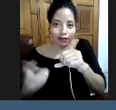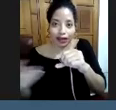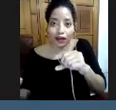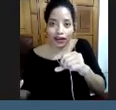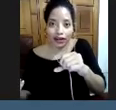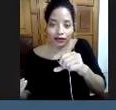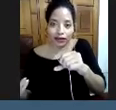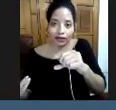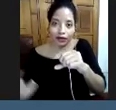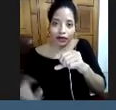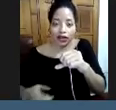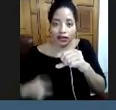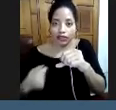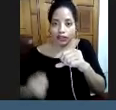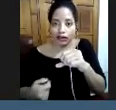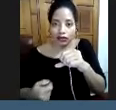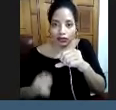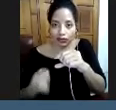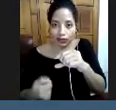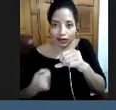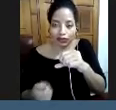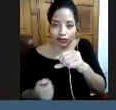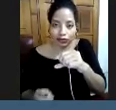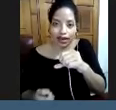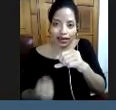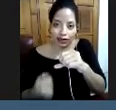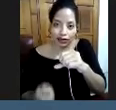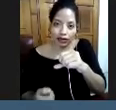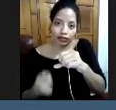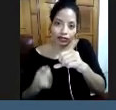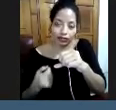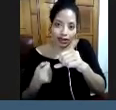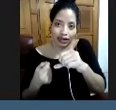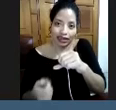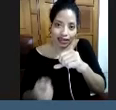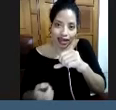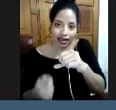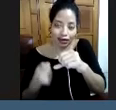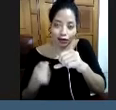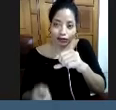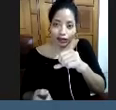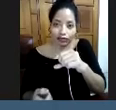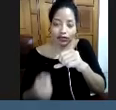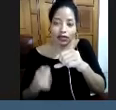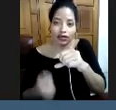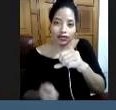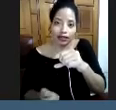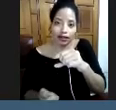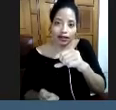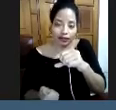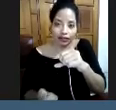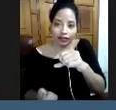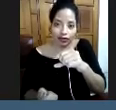herramientas pedagógicas, por ejemplo, sino los temas estructurales, los retos, la realidad, el contexto que